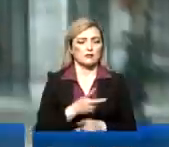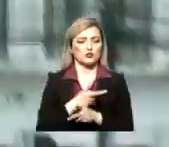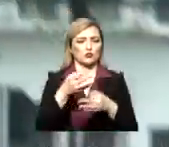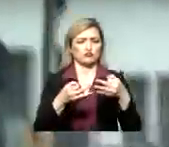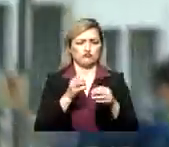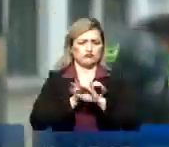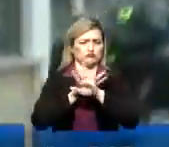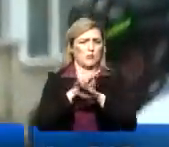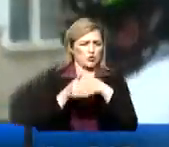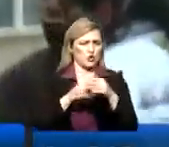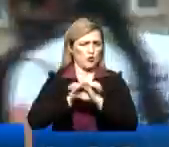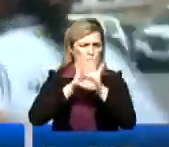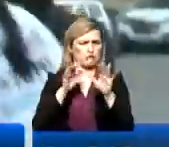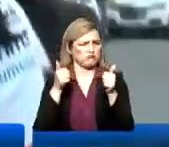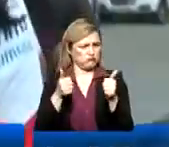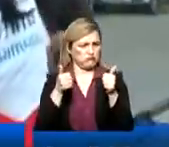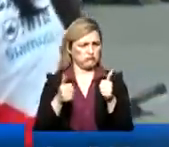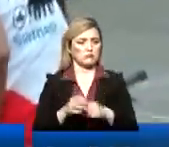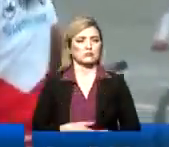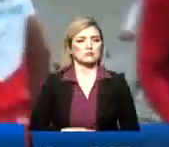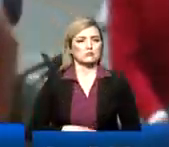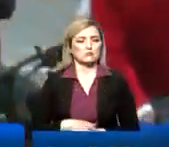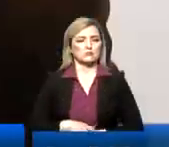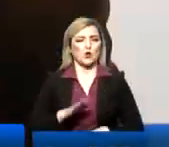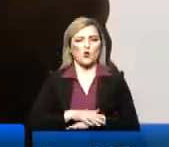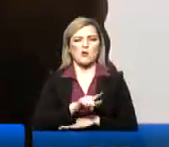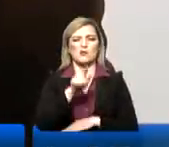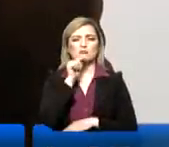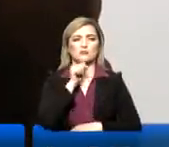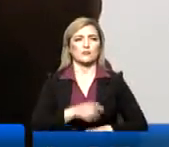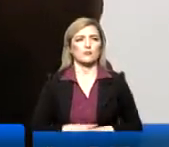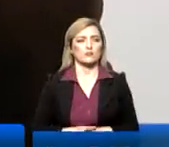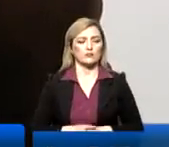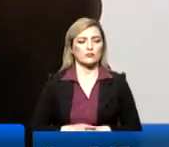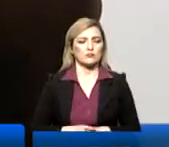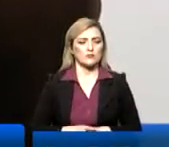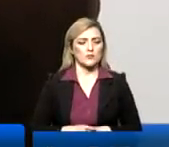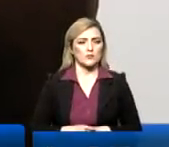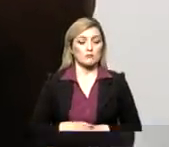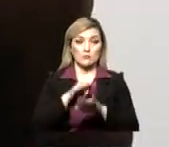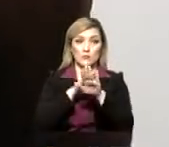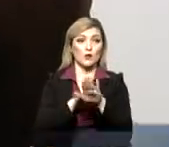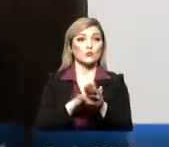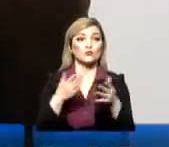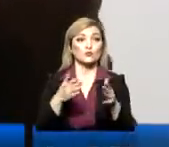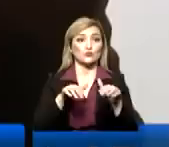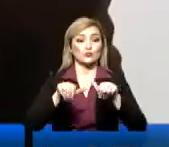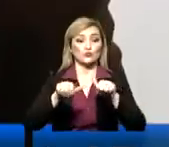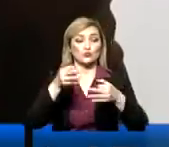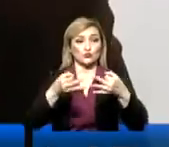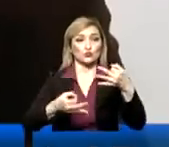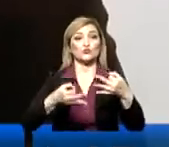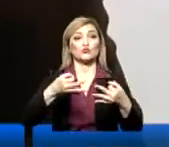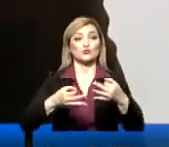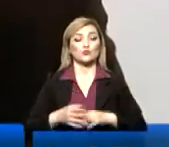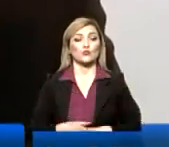asegura transparencia en el proceso para determinar responsables. Nosotros lo que vamos a garantizar es que la administración de